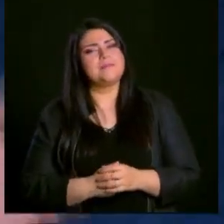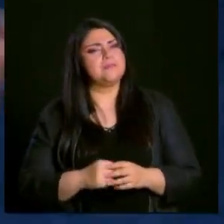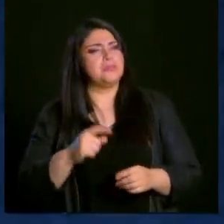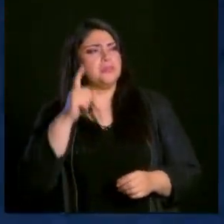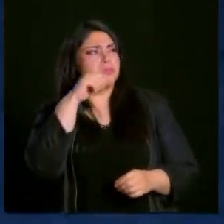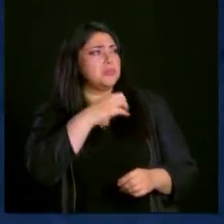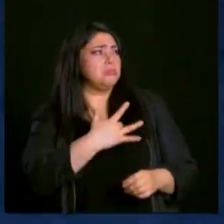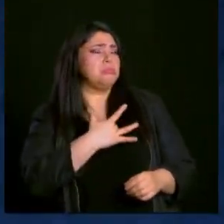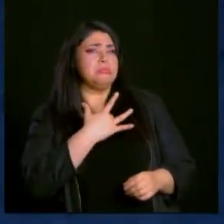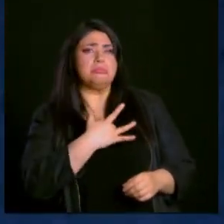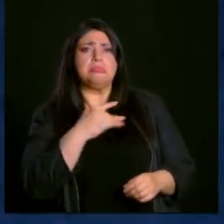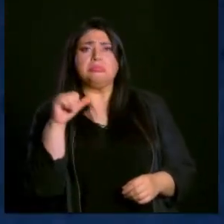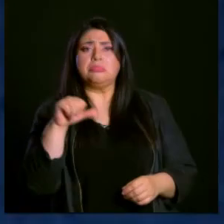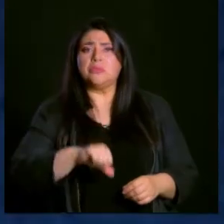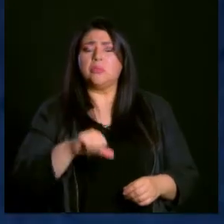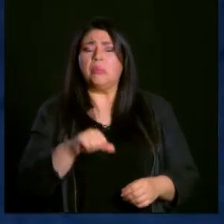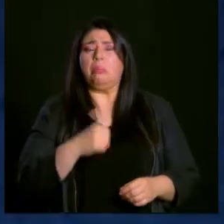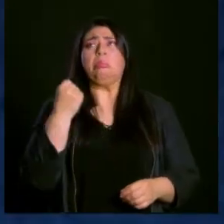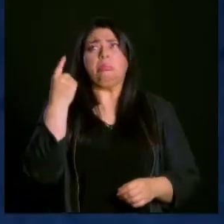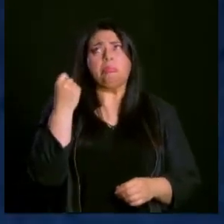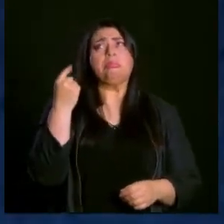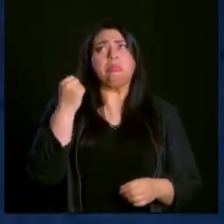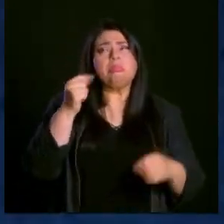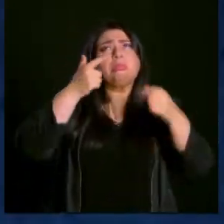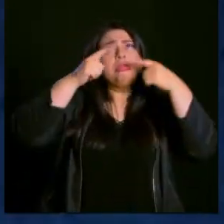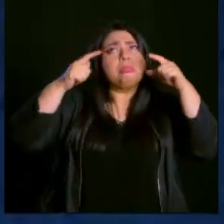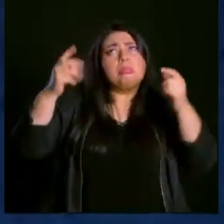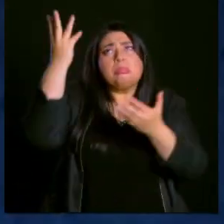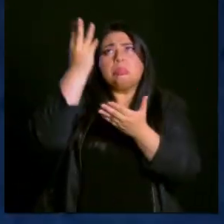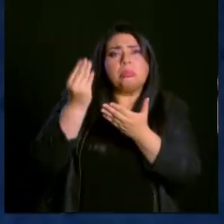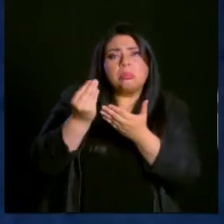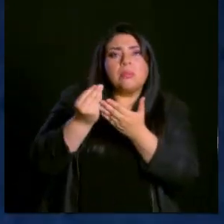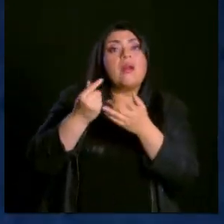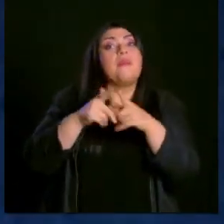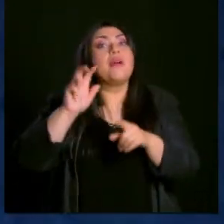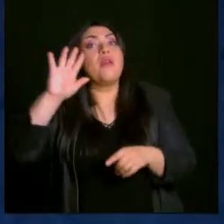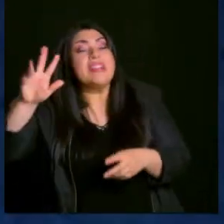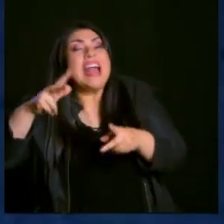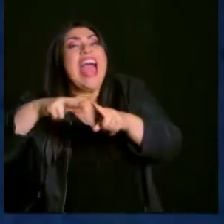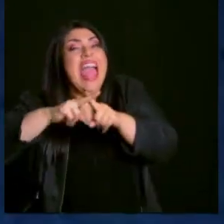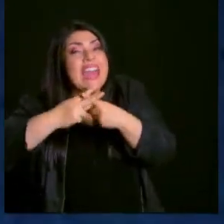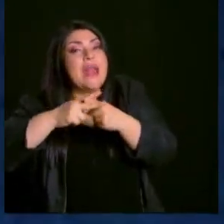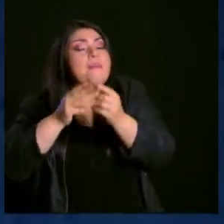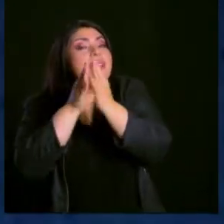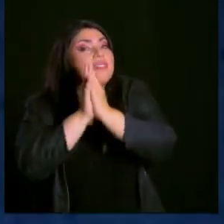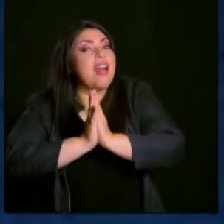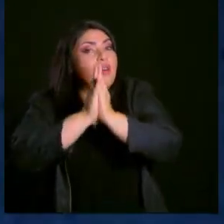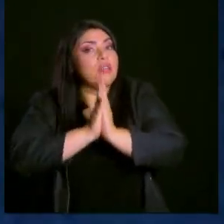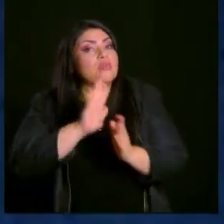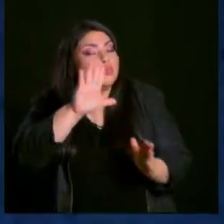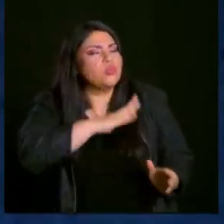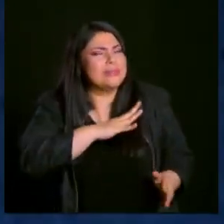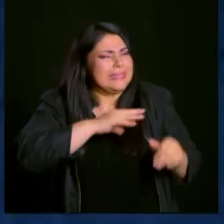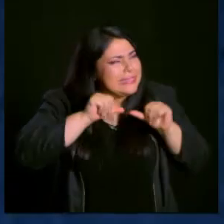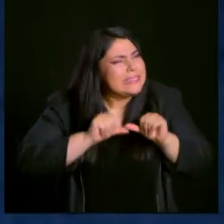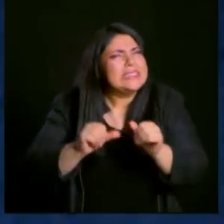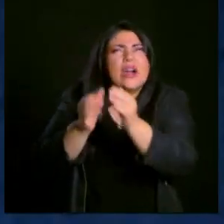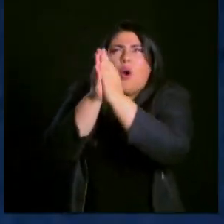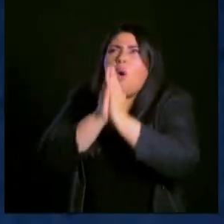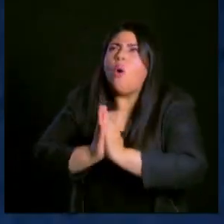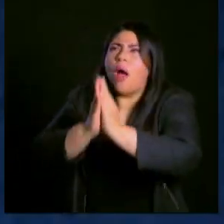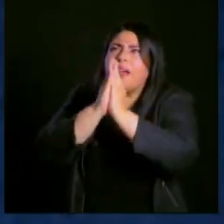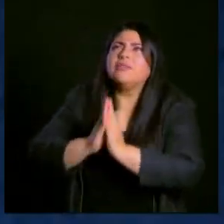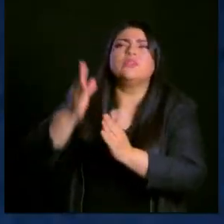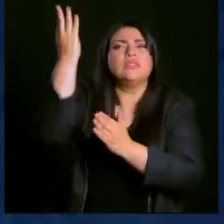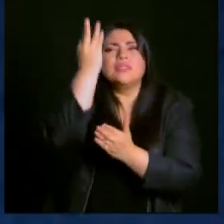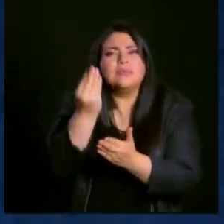sientas mal que quizás todavía no horas en lenguas pero lo que quería decirte esa es una herramienta de oración no dejes de orar en el espíritu